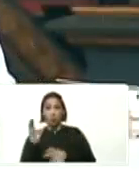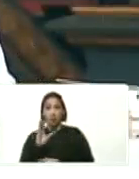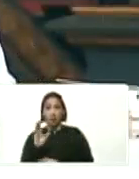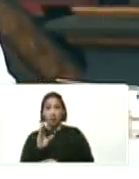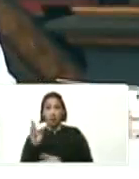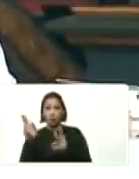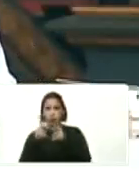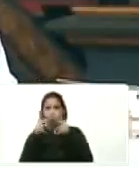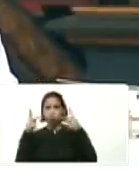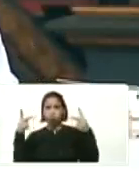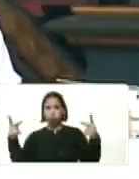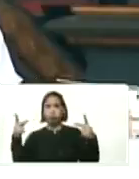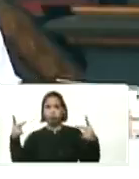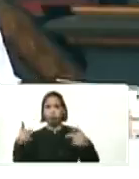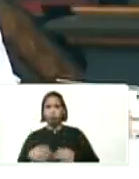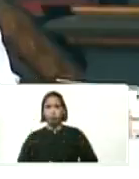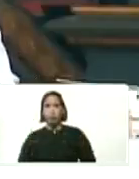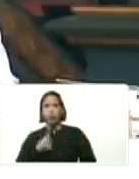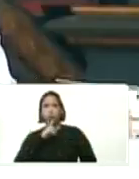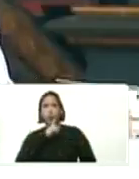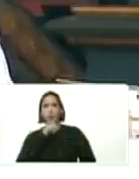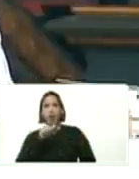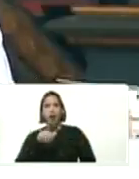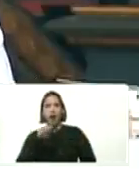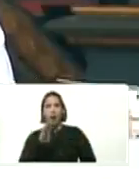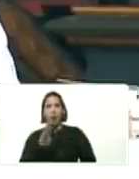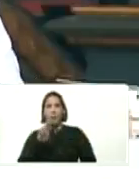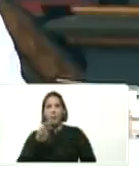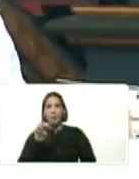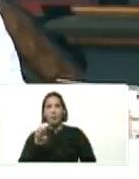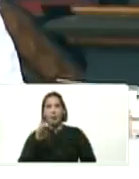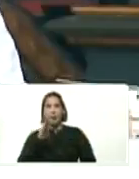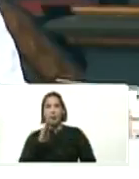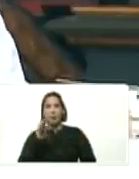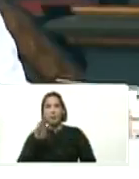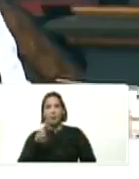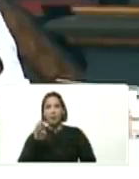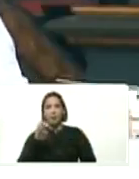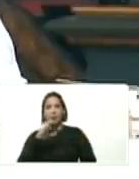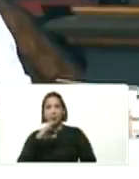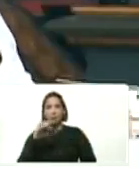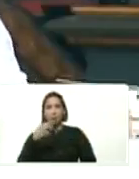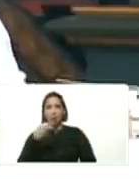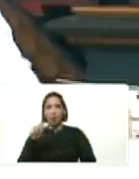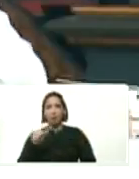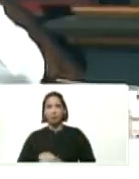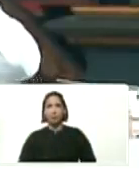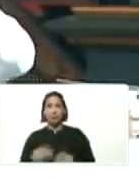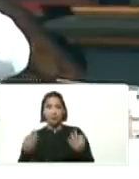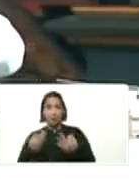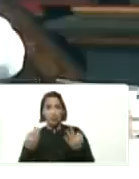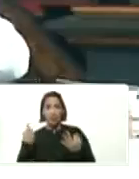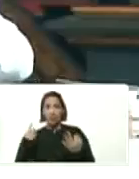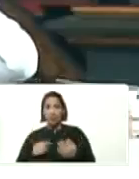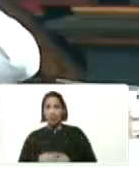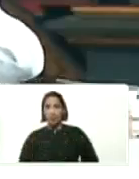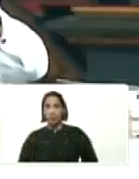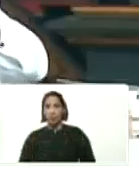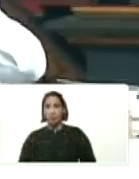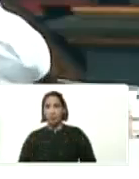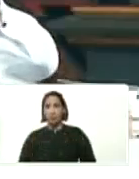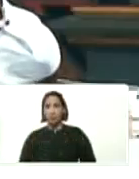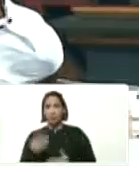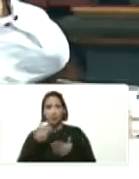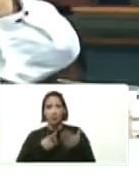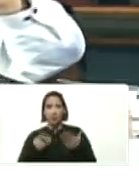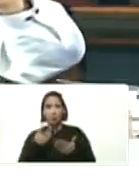llamado Abre Brecha del movimiento sindical bolivariano y siempre teníamos allí ilustraciones de